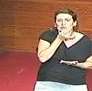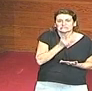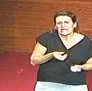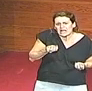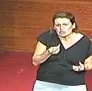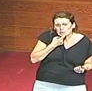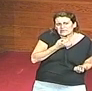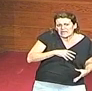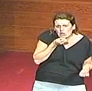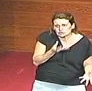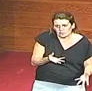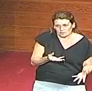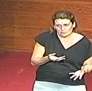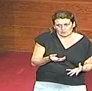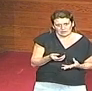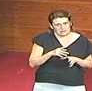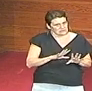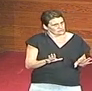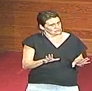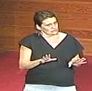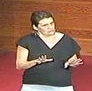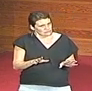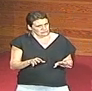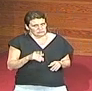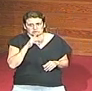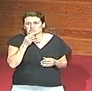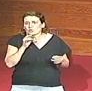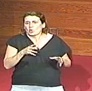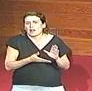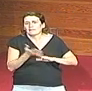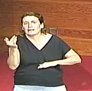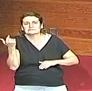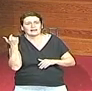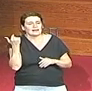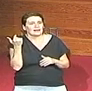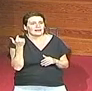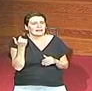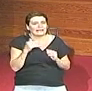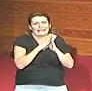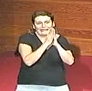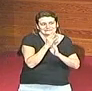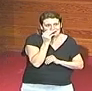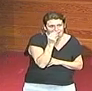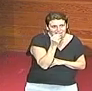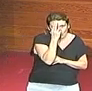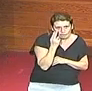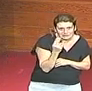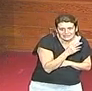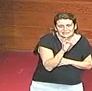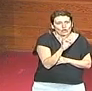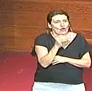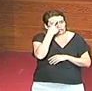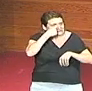el juramento hipocrático del doctor, ¿no? O cuando vas al confesor en la iglesia o cuando vas al psicólogo. Es que dentro